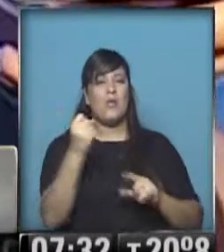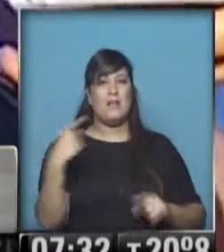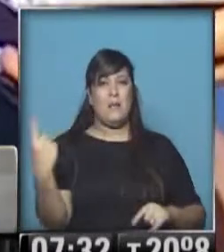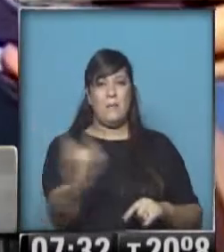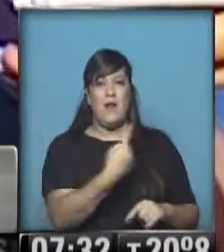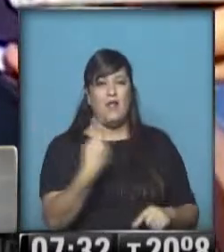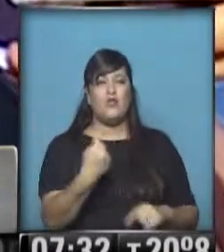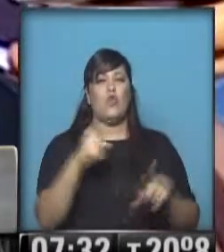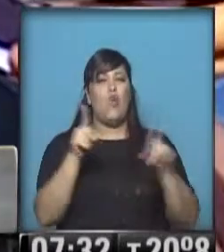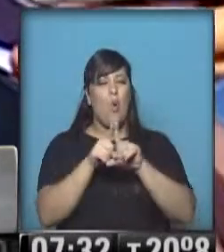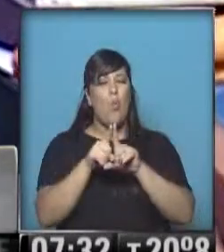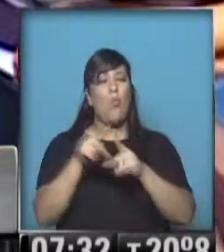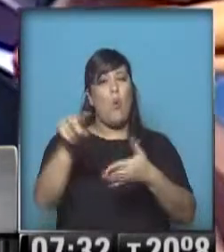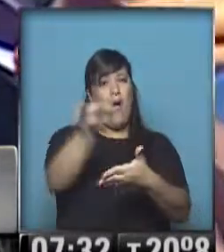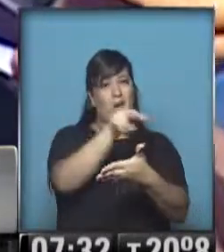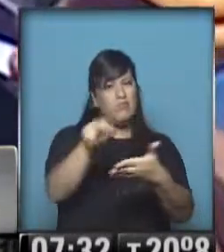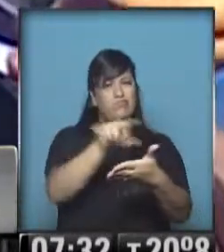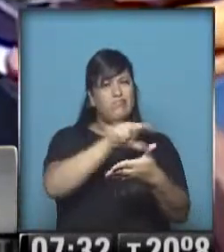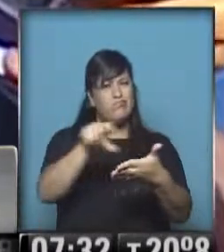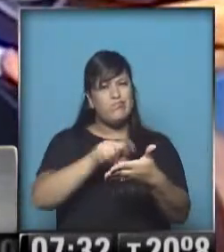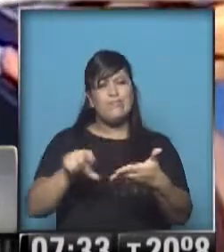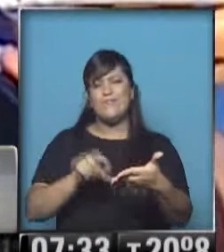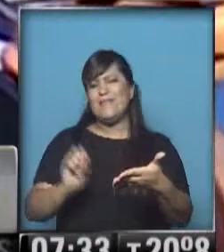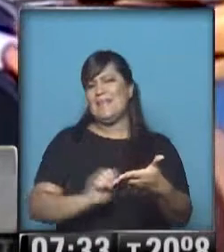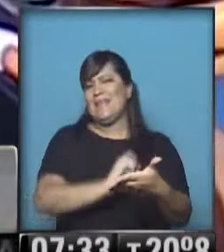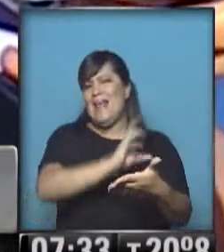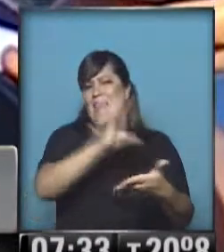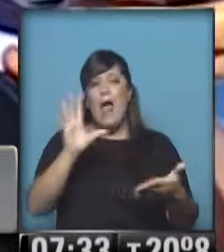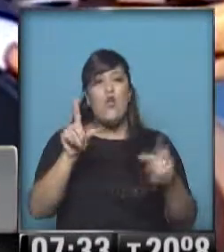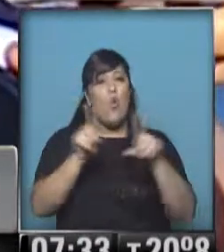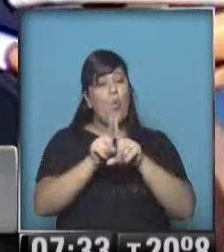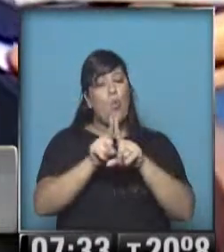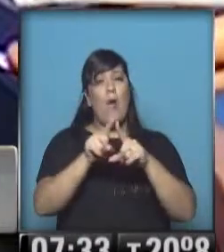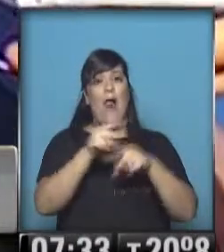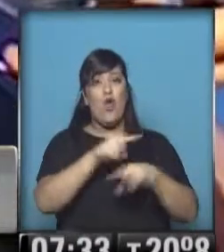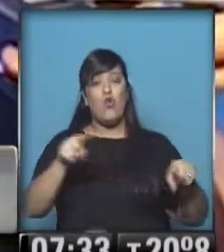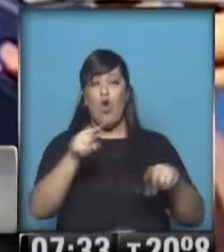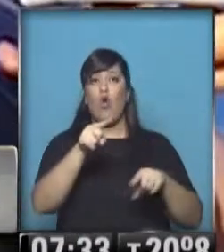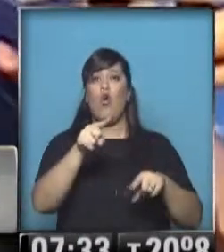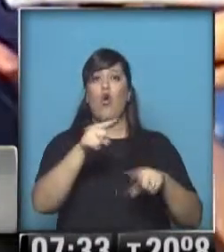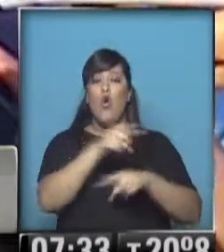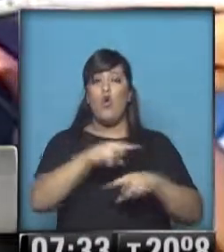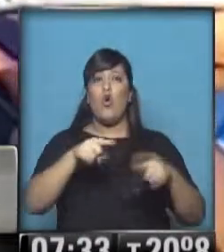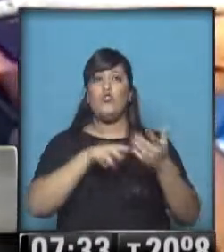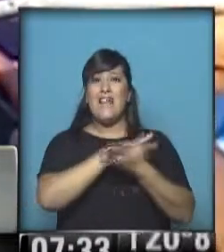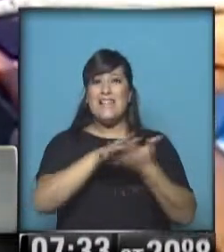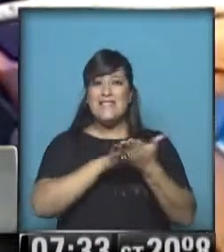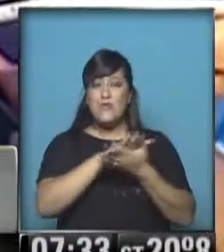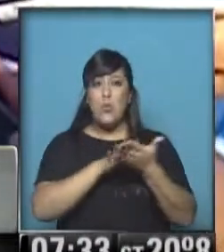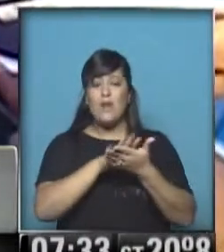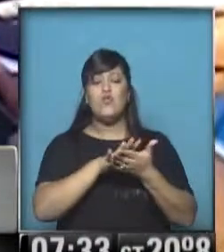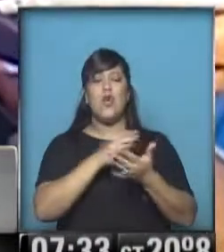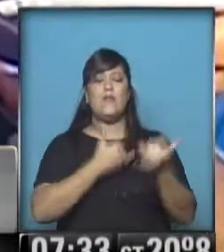llana, tan clarita en sus expresiones, tan simplista en definir algunas situaciones tan particulares cuando